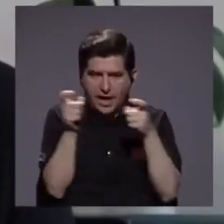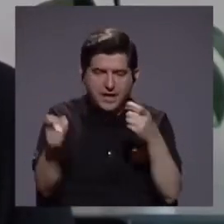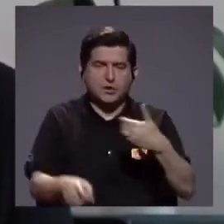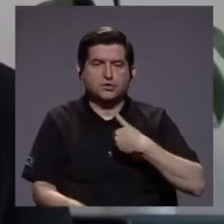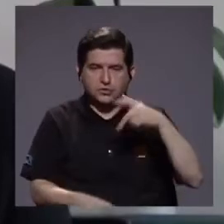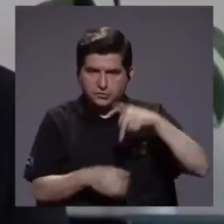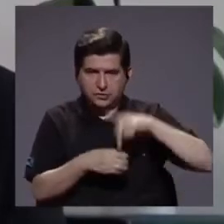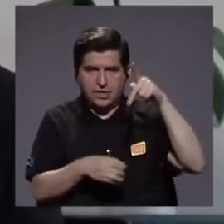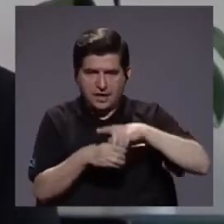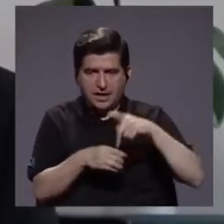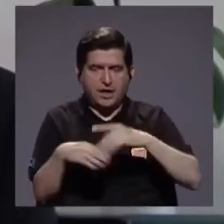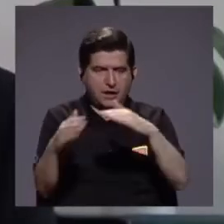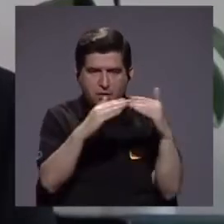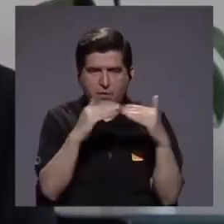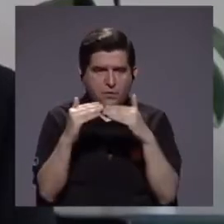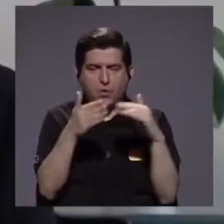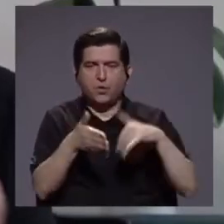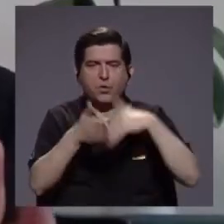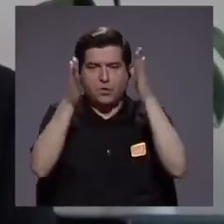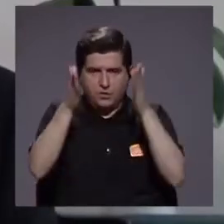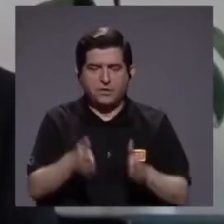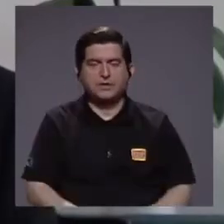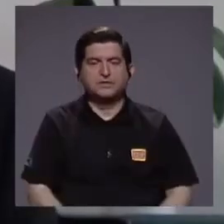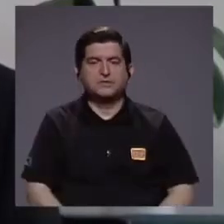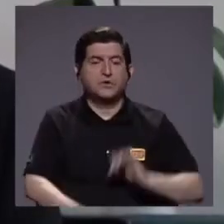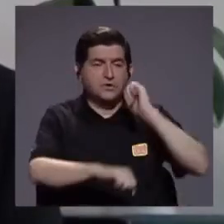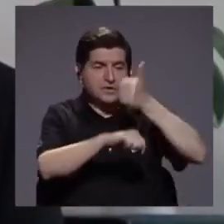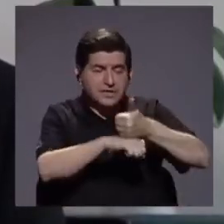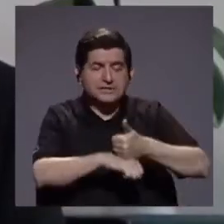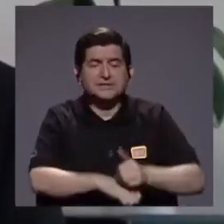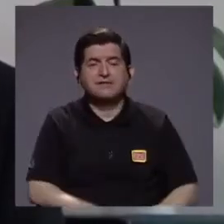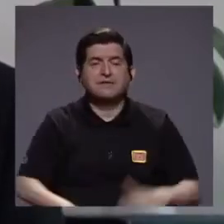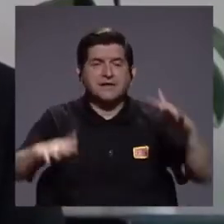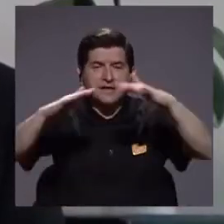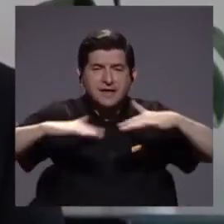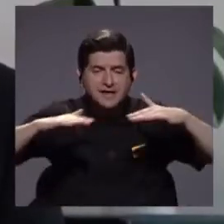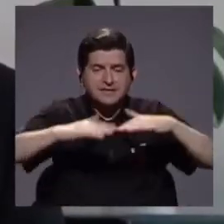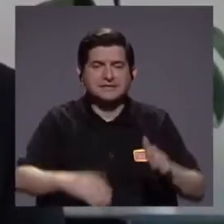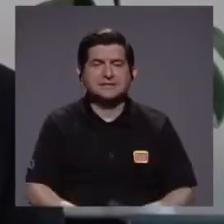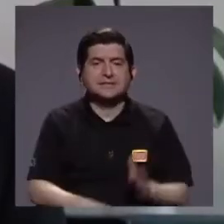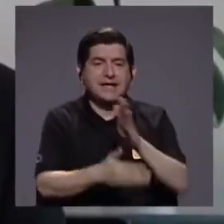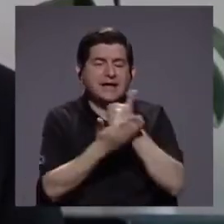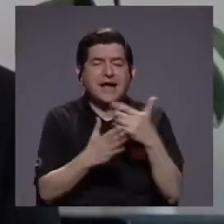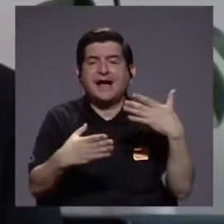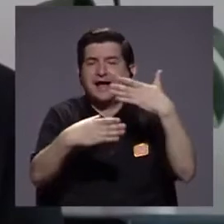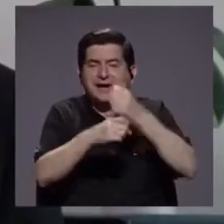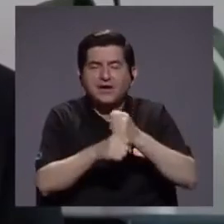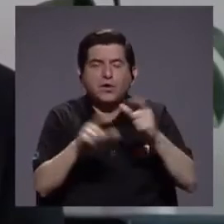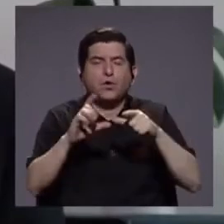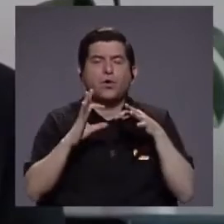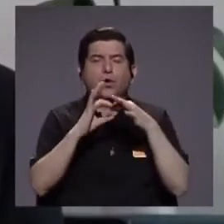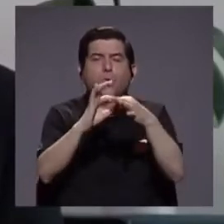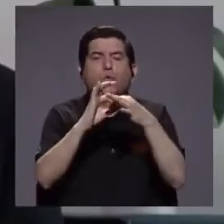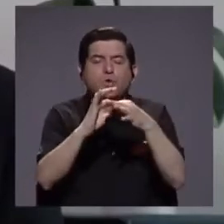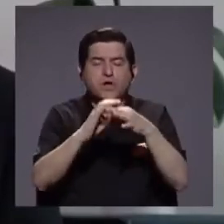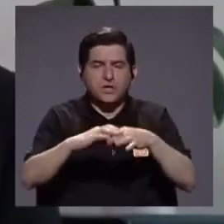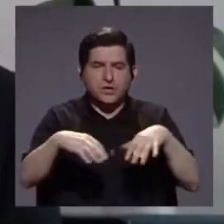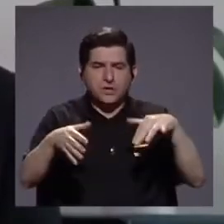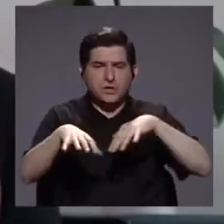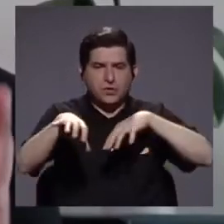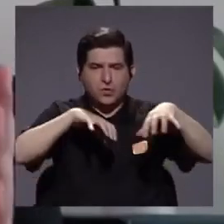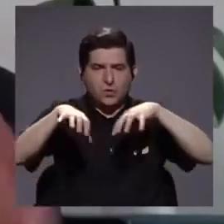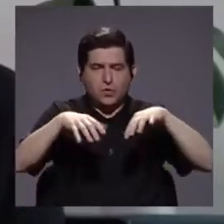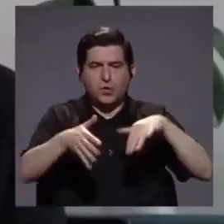haber participación de la población estudiantil, y determinar esos espacios tiene que ser algo que se realice en conjunto con el movimiento